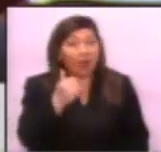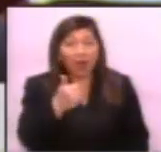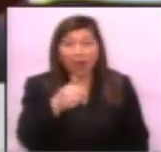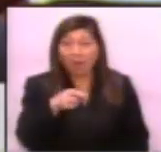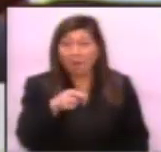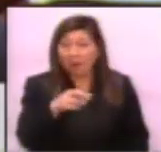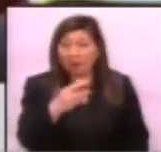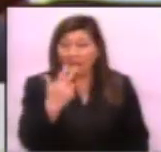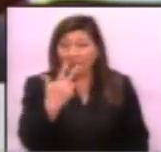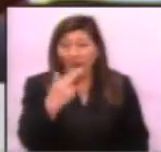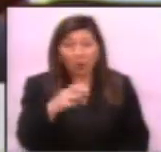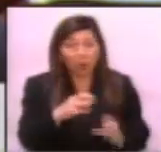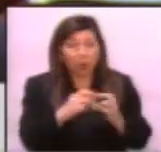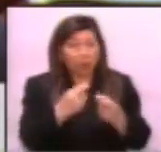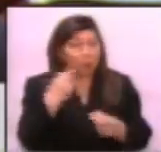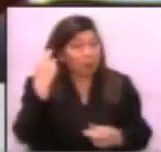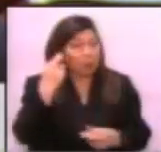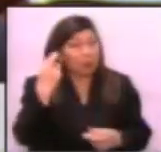APRA,